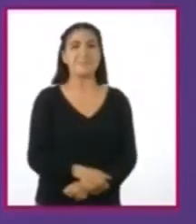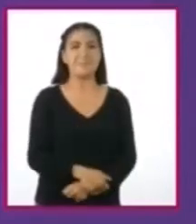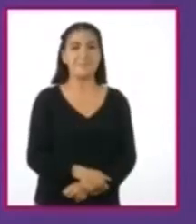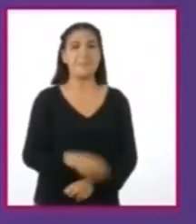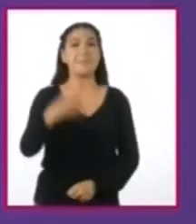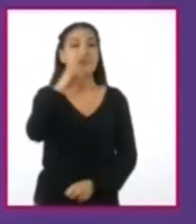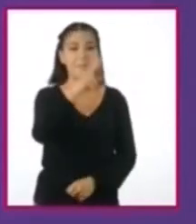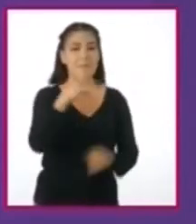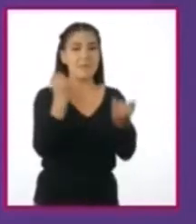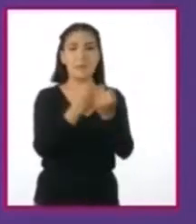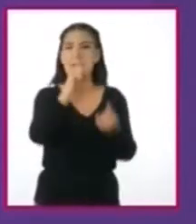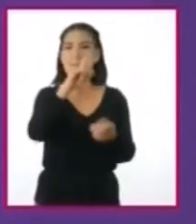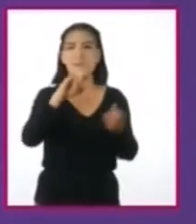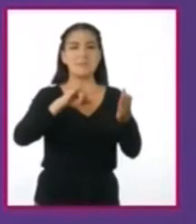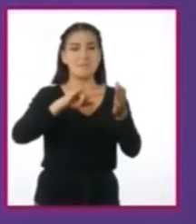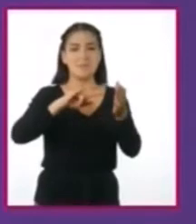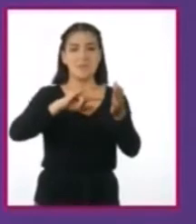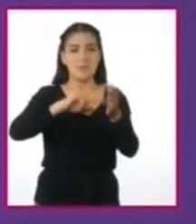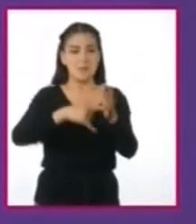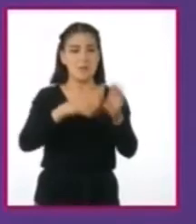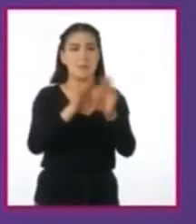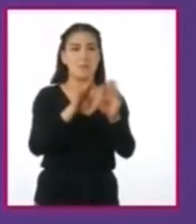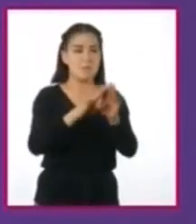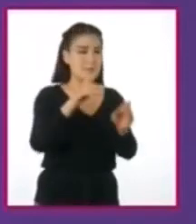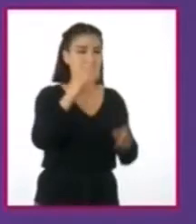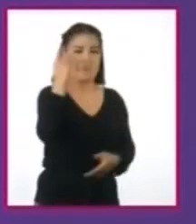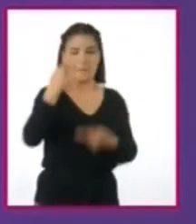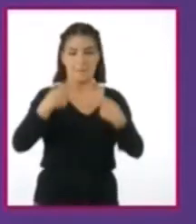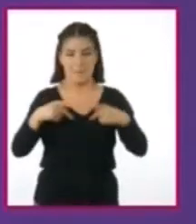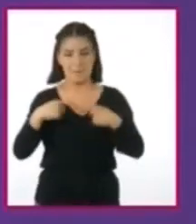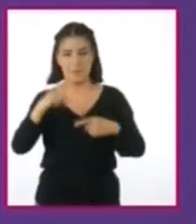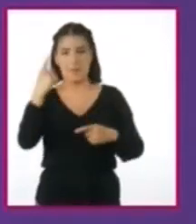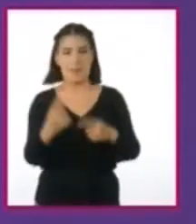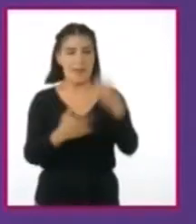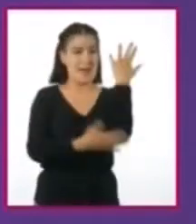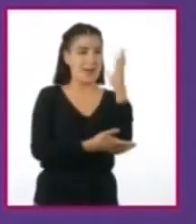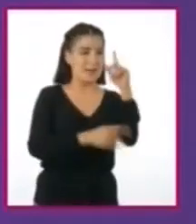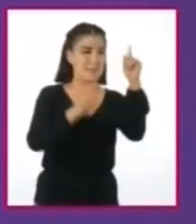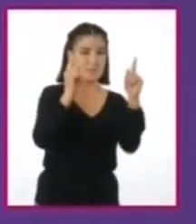Pongamos a la misma hora una persona junto al árbol.